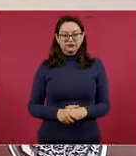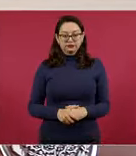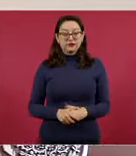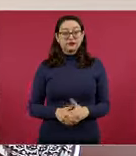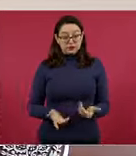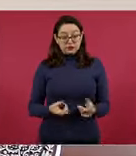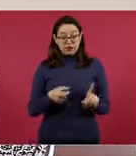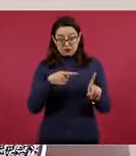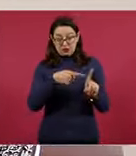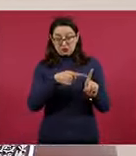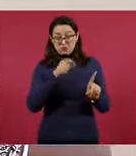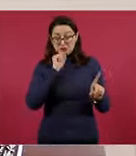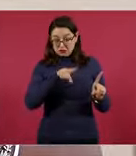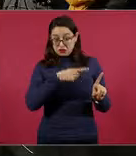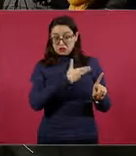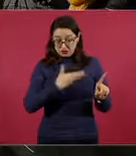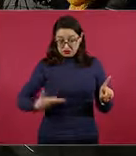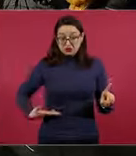mismo Obregón.